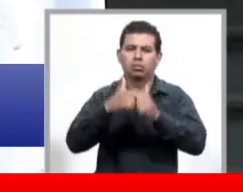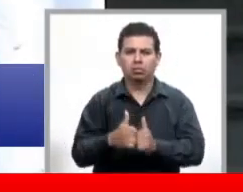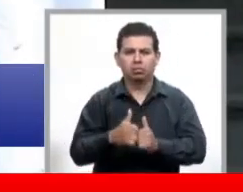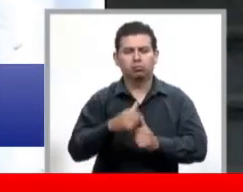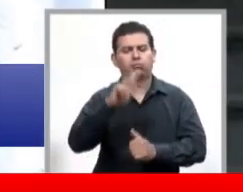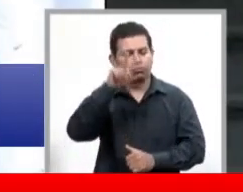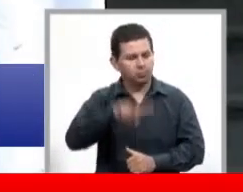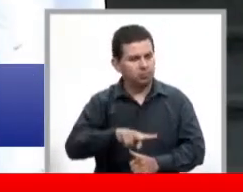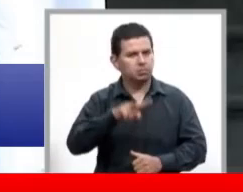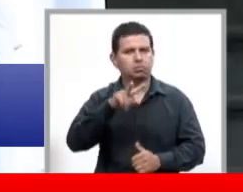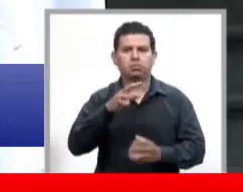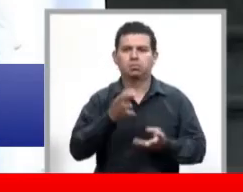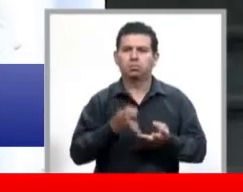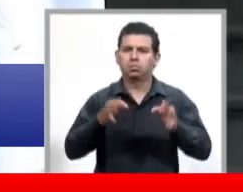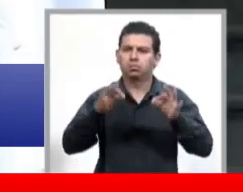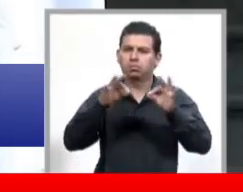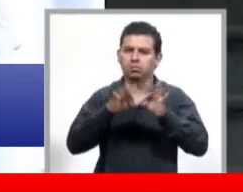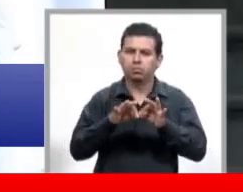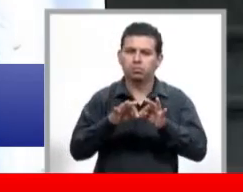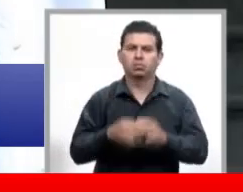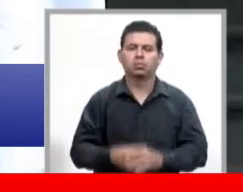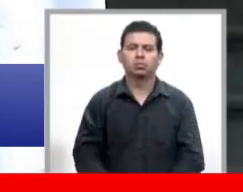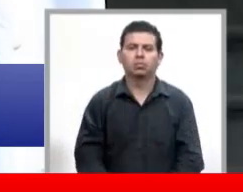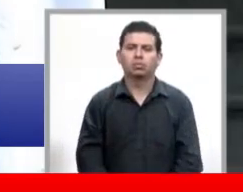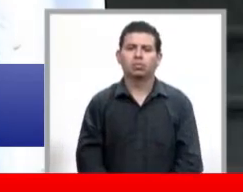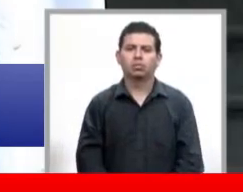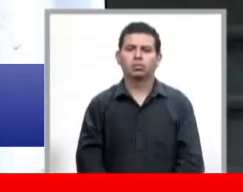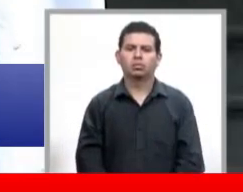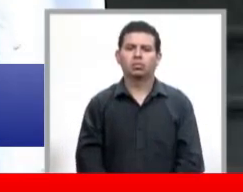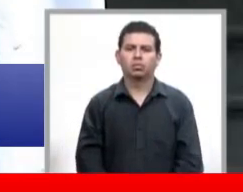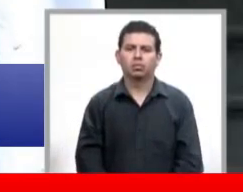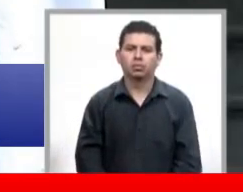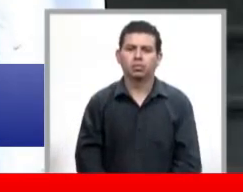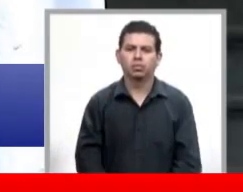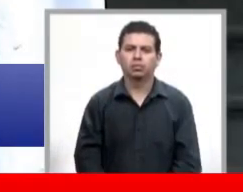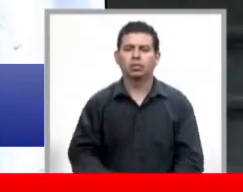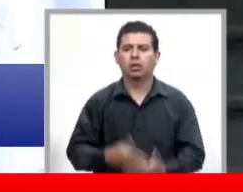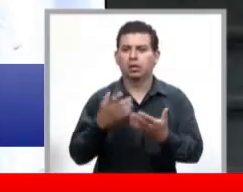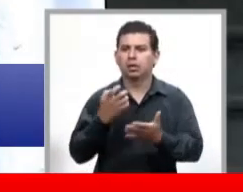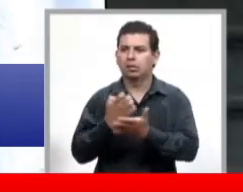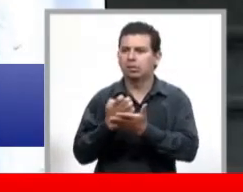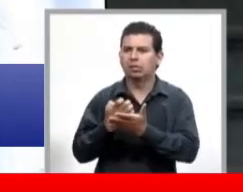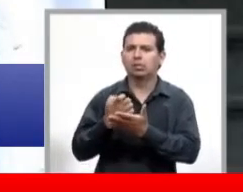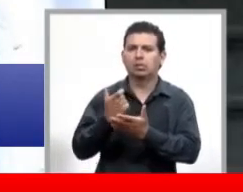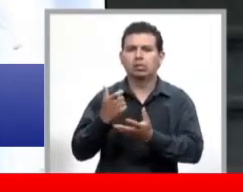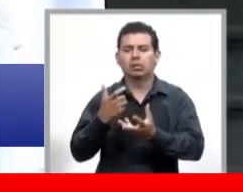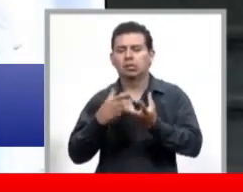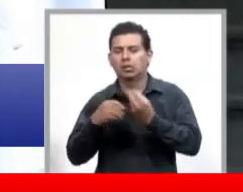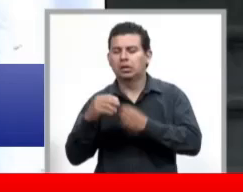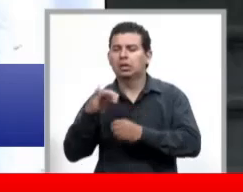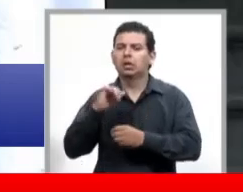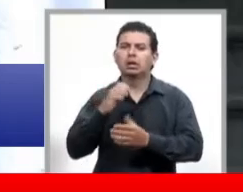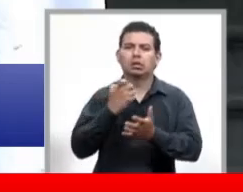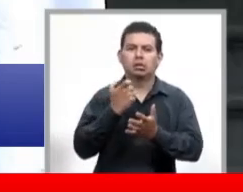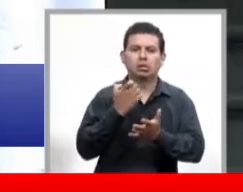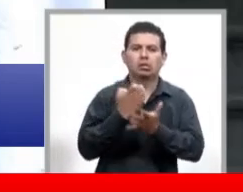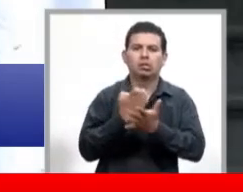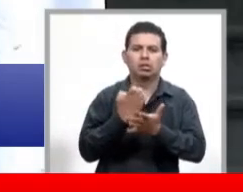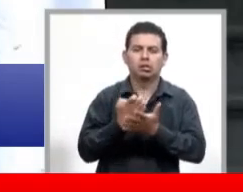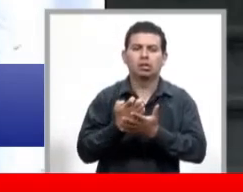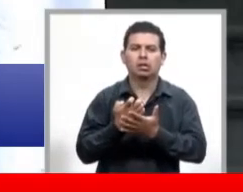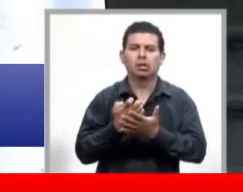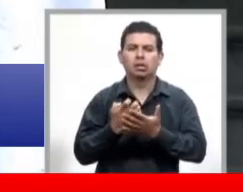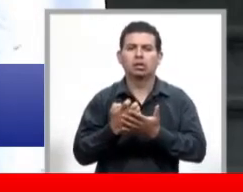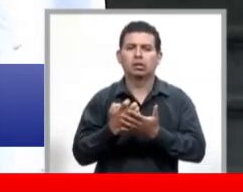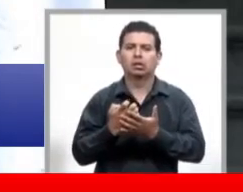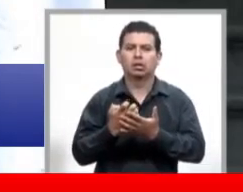difícil, como bien lo señalas, la parte económica, pero para poder tener la parte económica hay que dejarlo muy claro, hay que